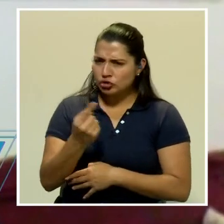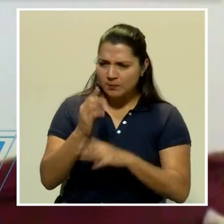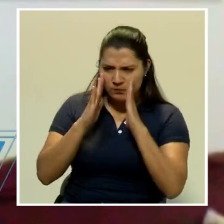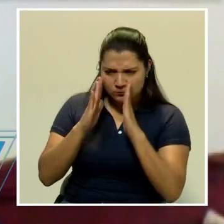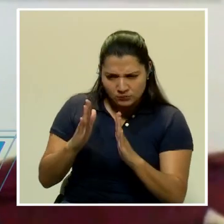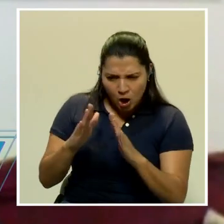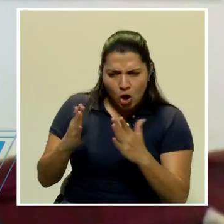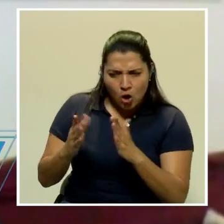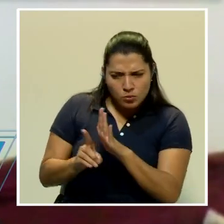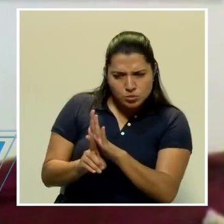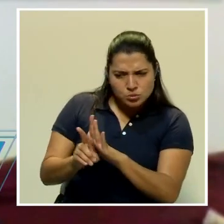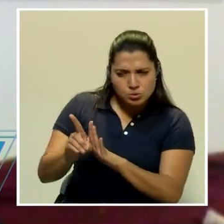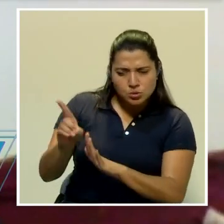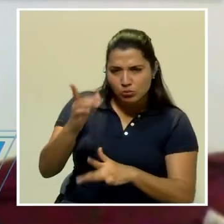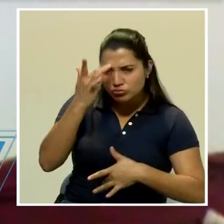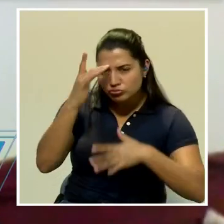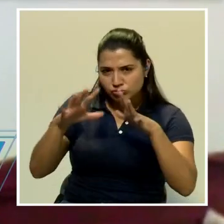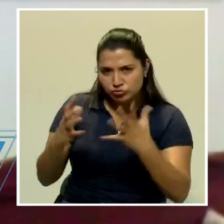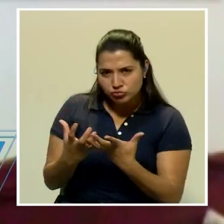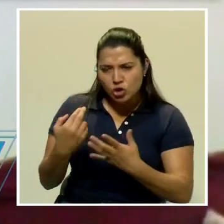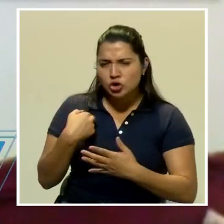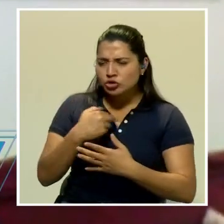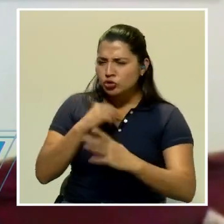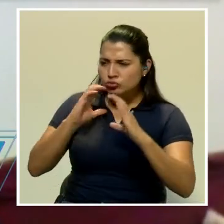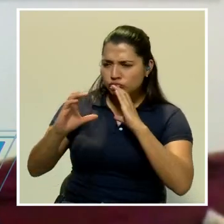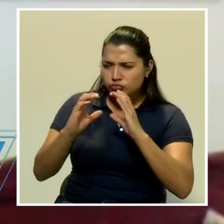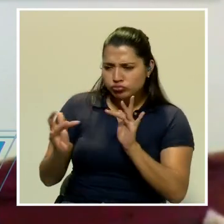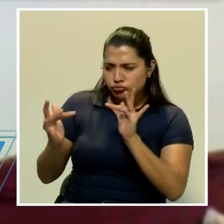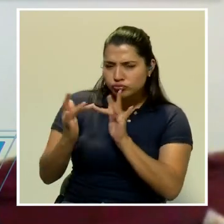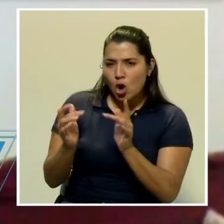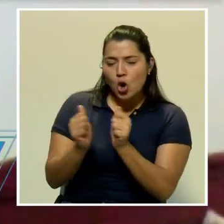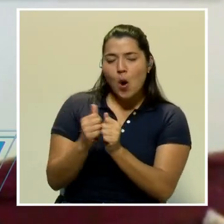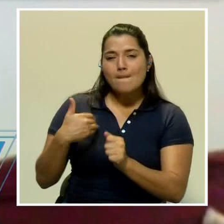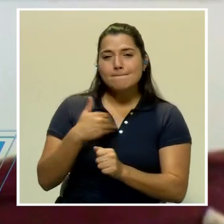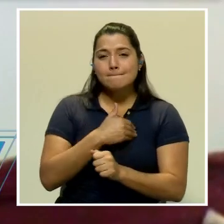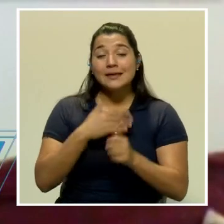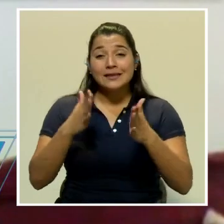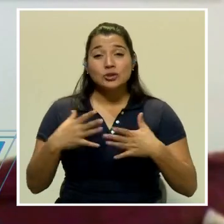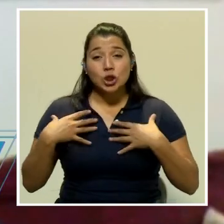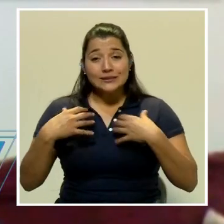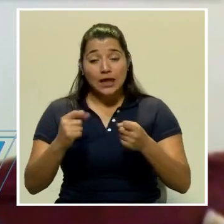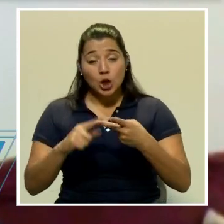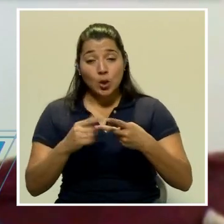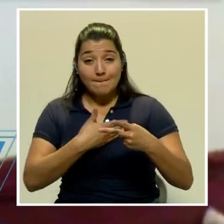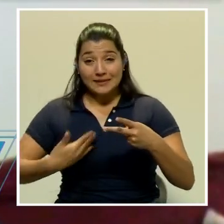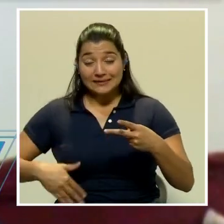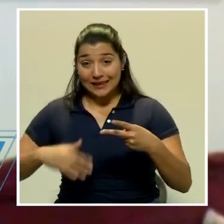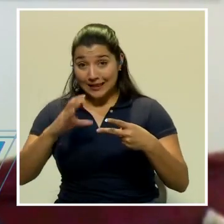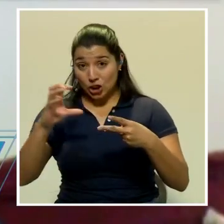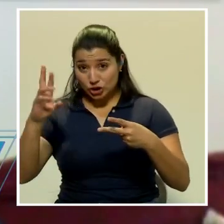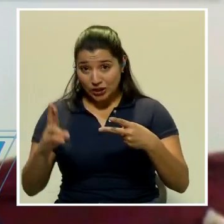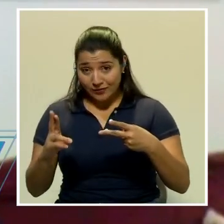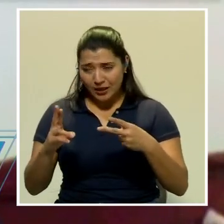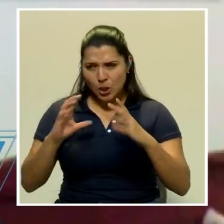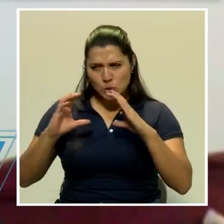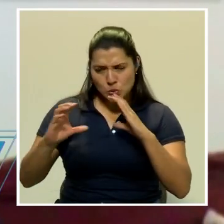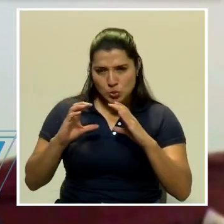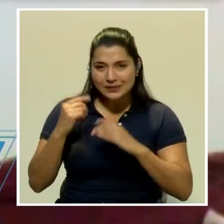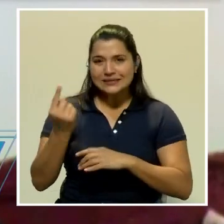evolución, en conversaciones directas con el señor ministro de Salud y con el presidente de la República, para poder nosotros